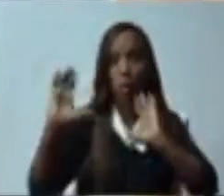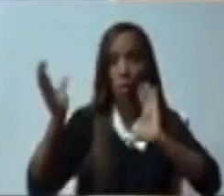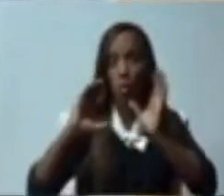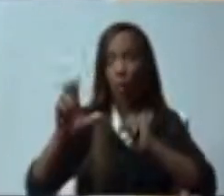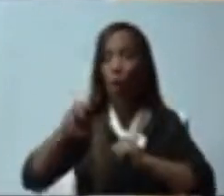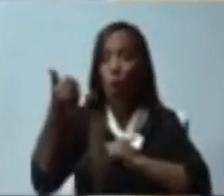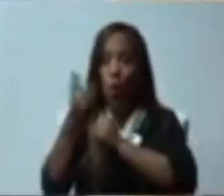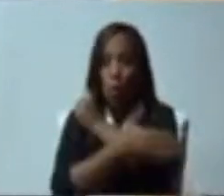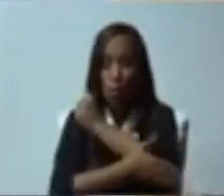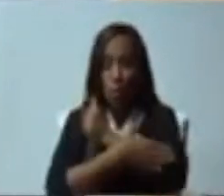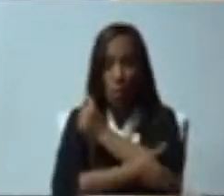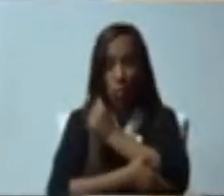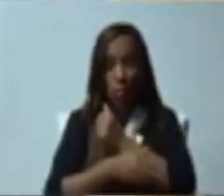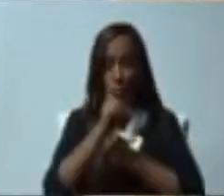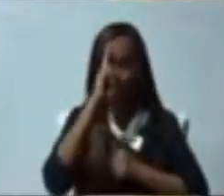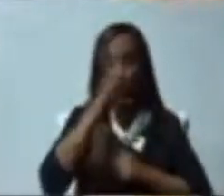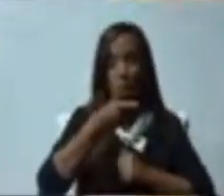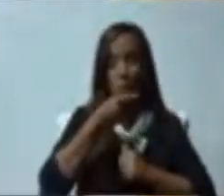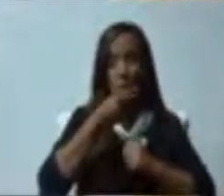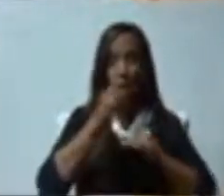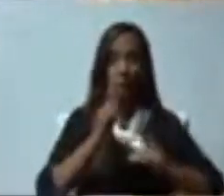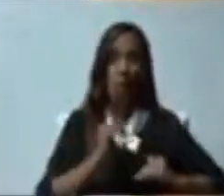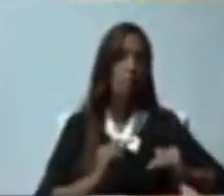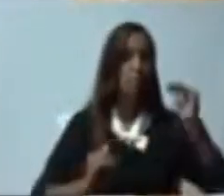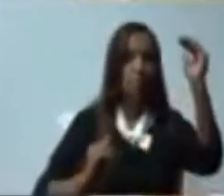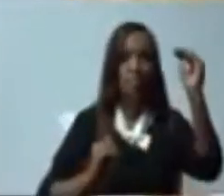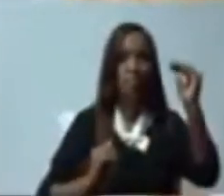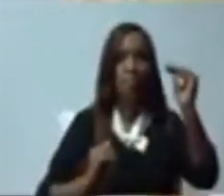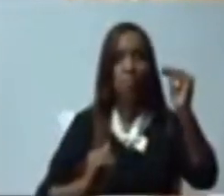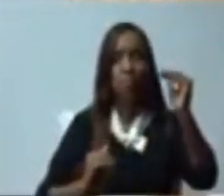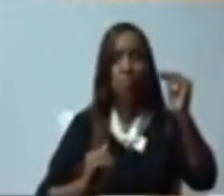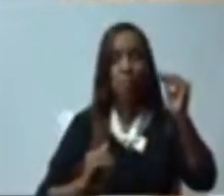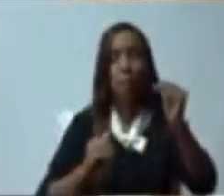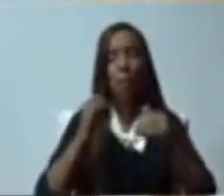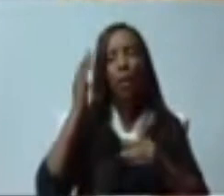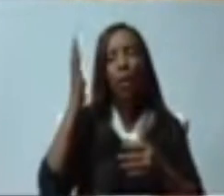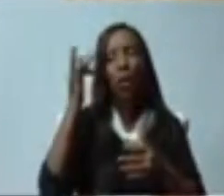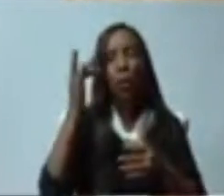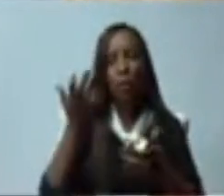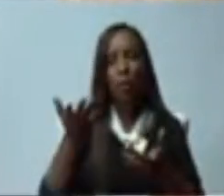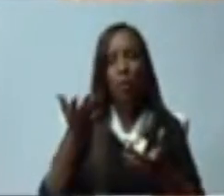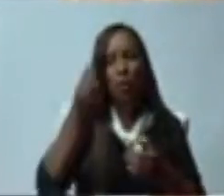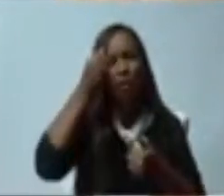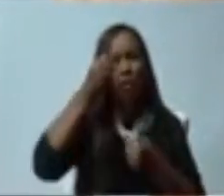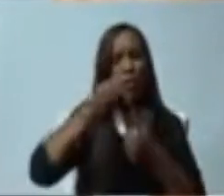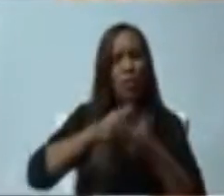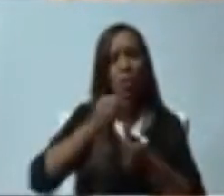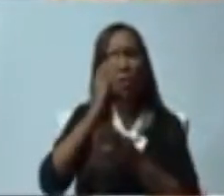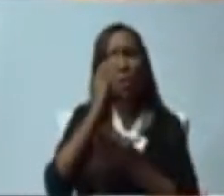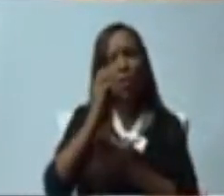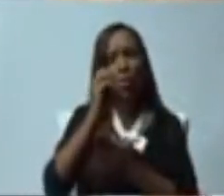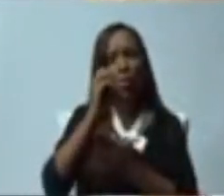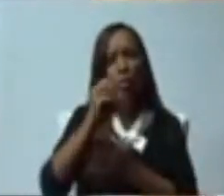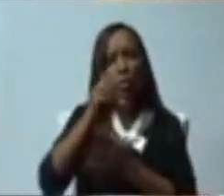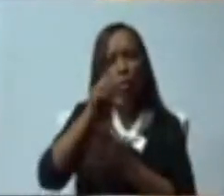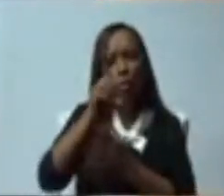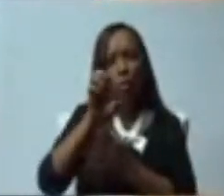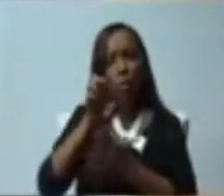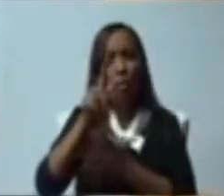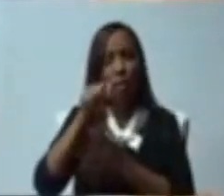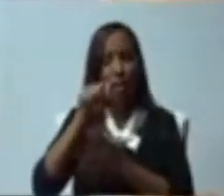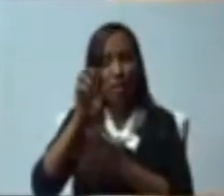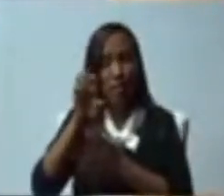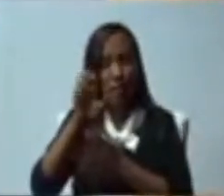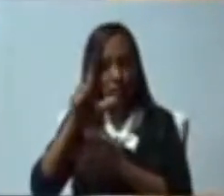por eso llevó teléfonos a los rincones más apartados del país. Y a cada casa le puso un teléfono.